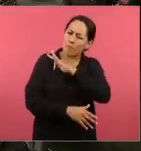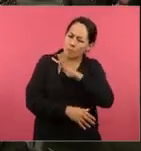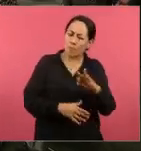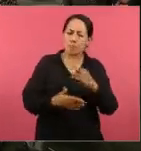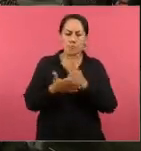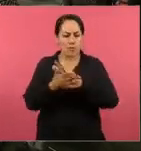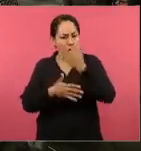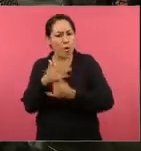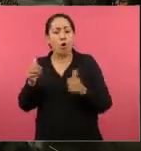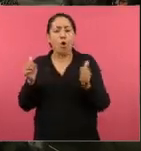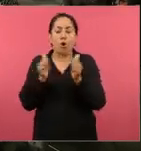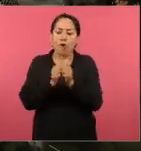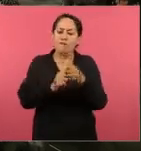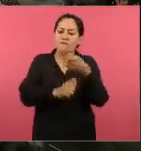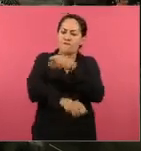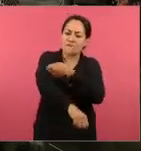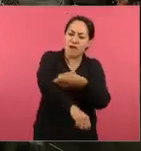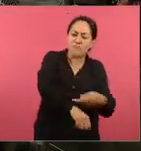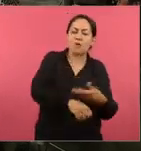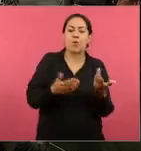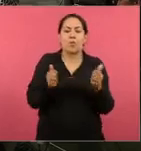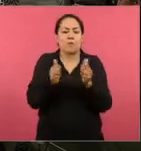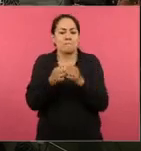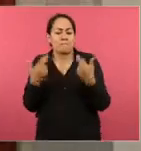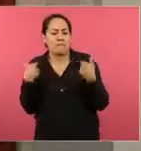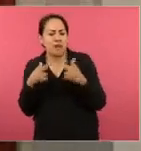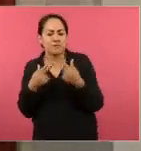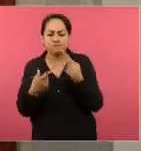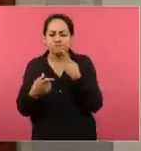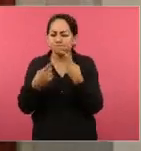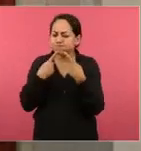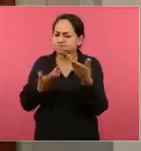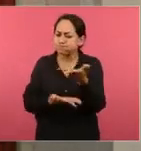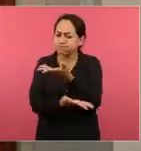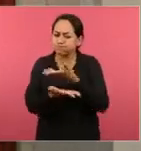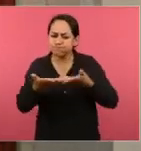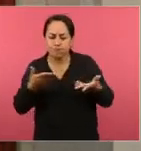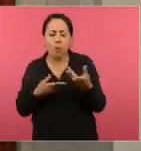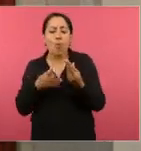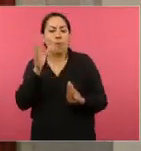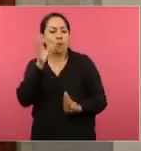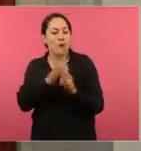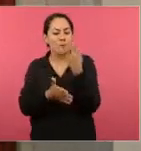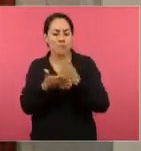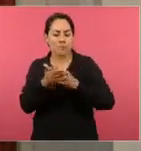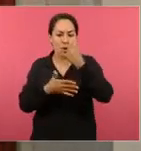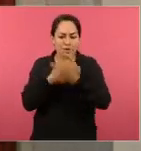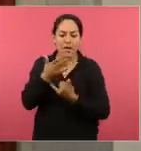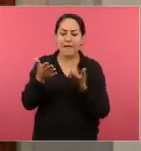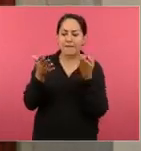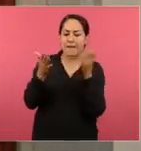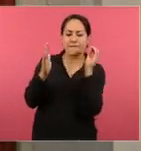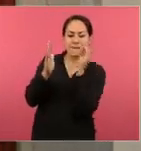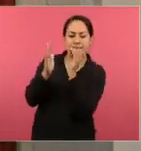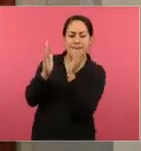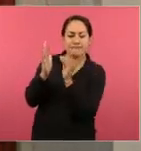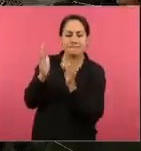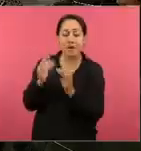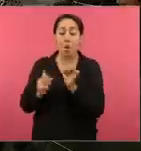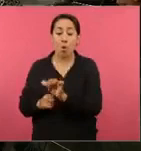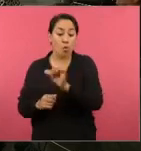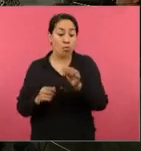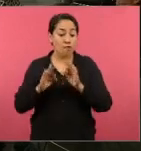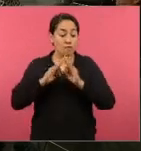familiares o en el contexto más cercano a los alumnos o algo que sea más amplio, pueden tener otras maneras de acercarse al contenido